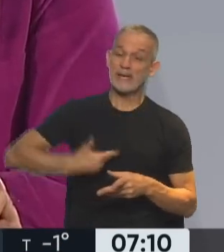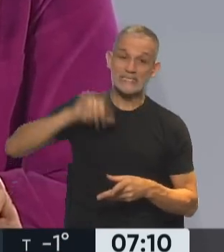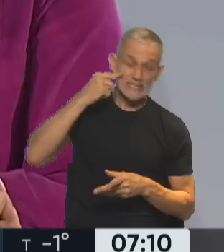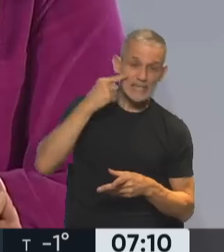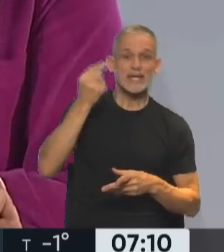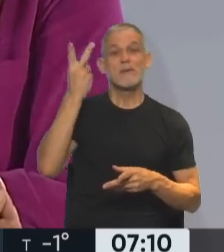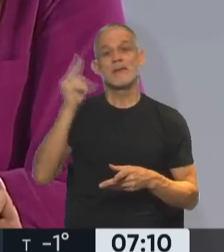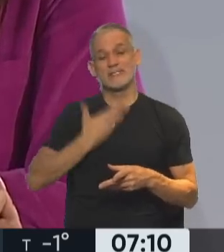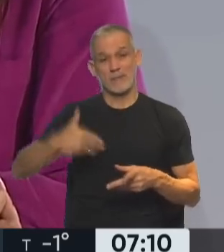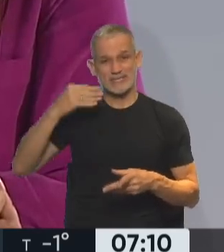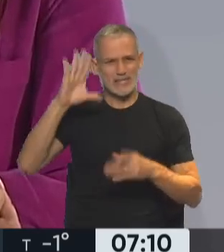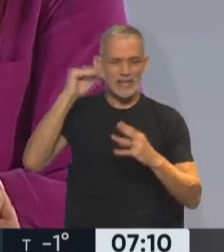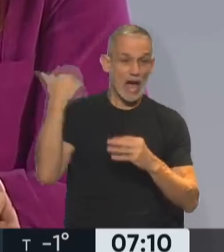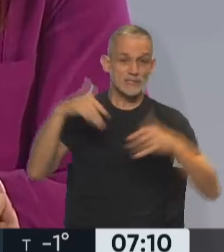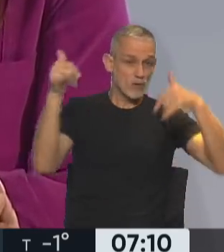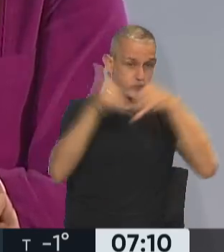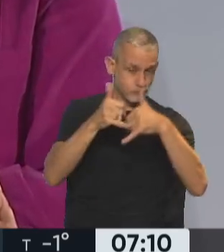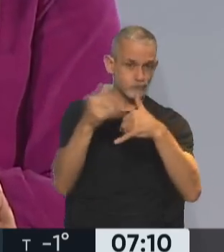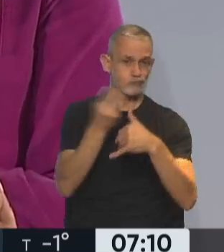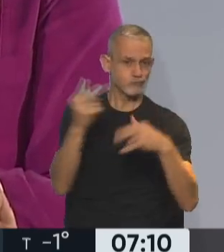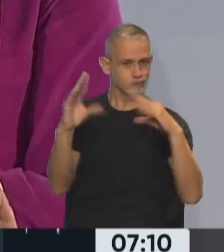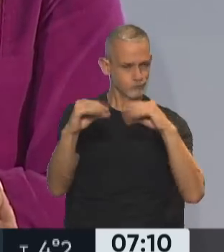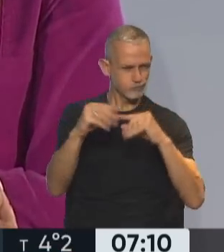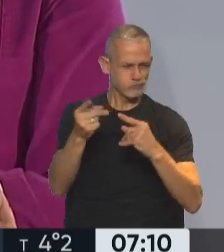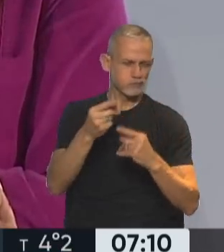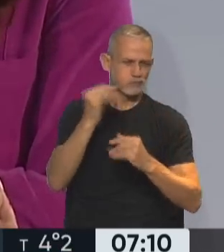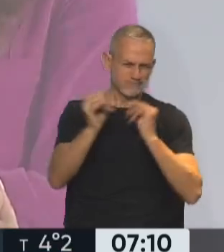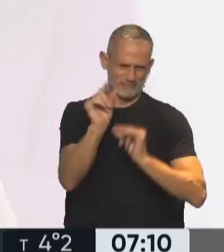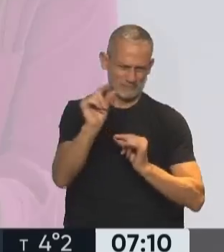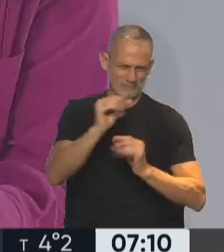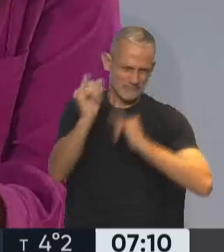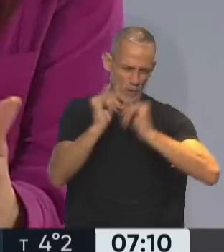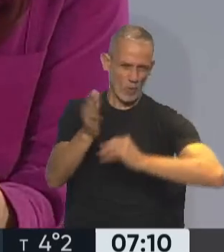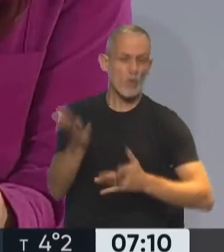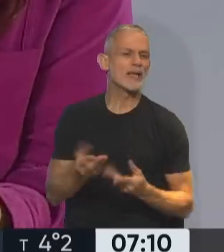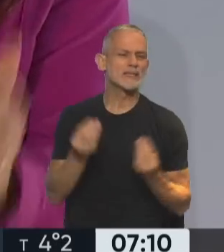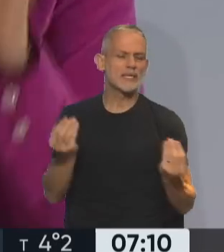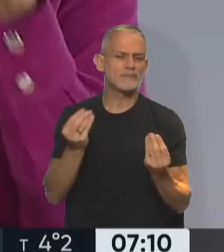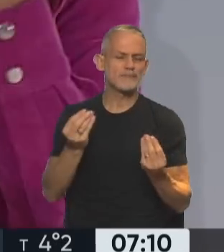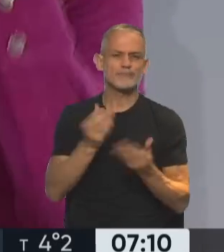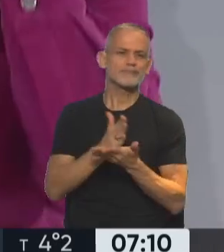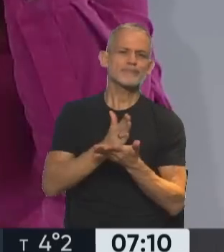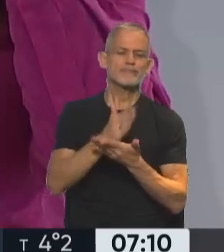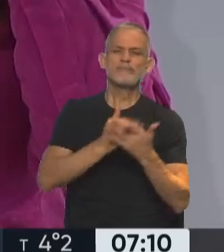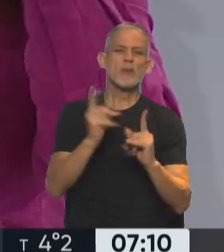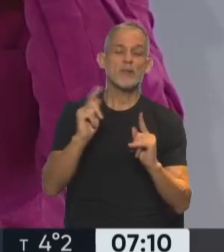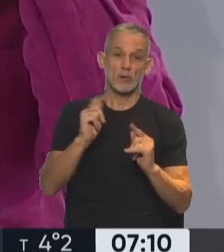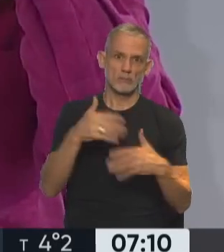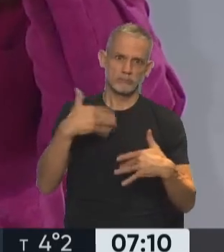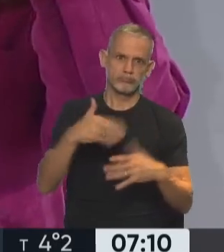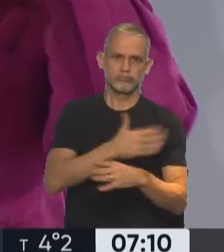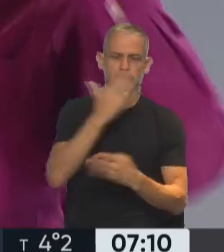y a la vicepresidenta anoche en una conversación telefónica de la que vamos a tener detalles en un ratito nada más, que tuvo como mediadora, después de mucho tiempo para